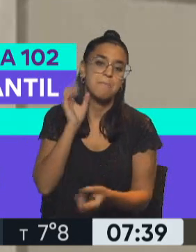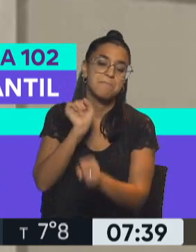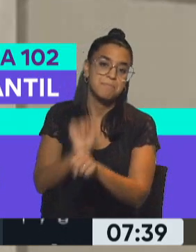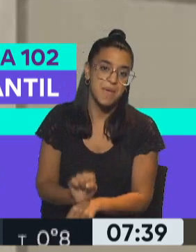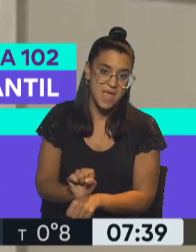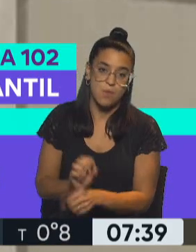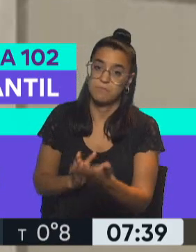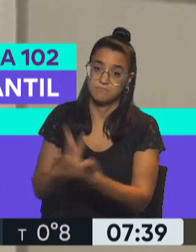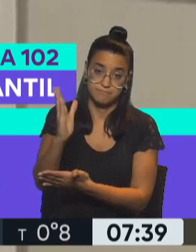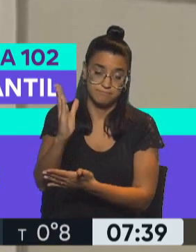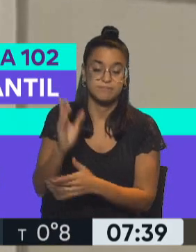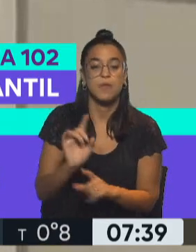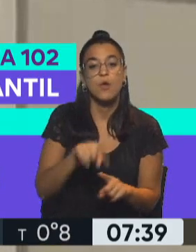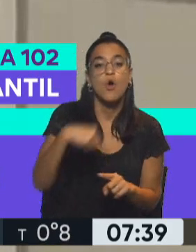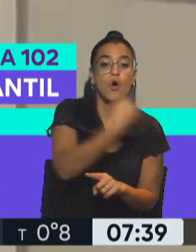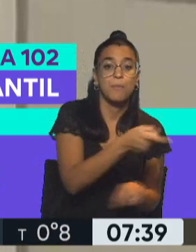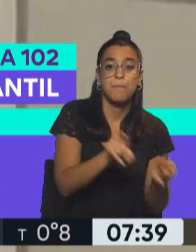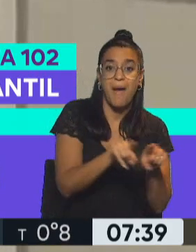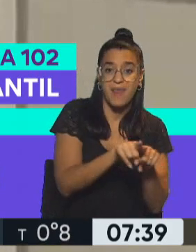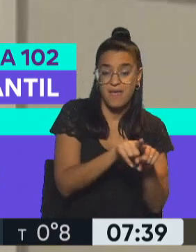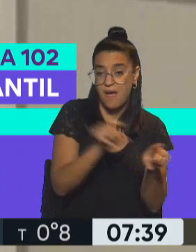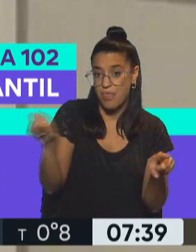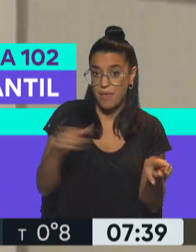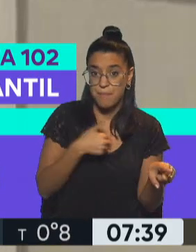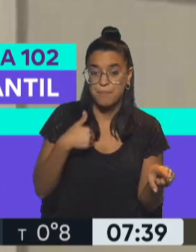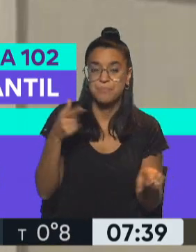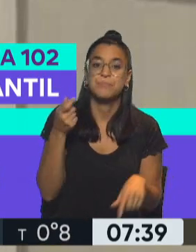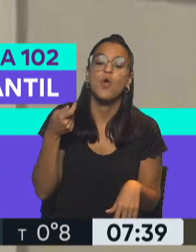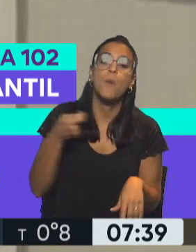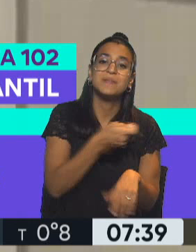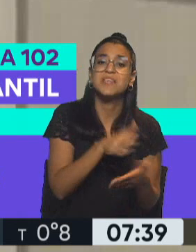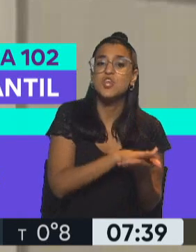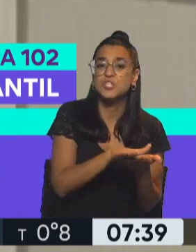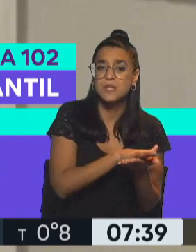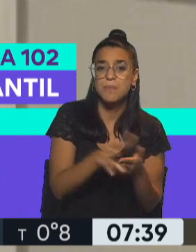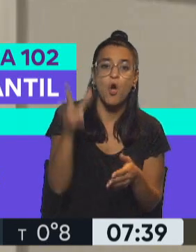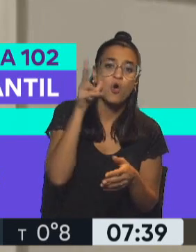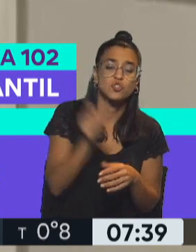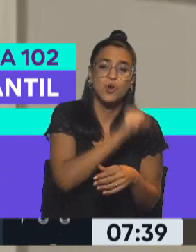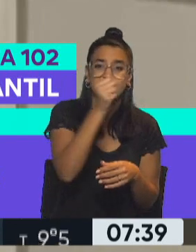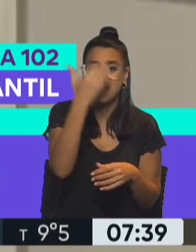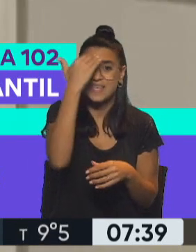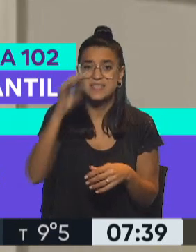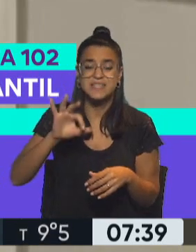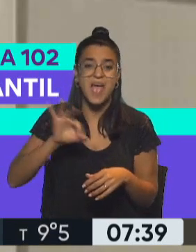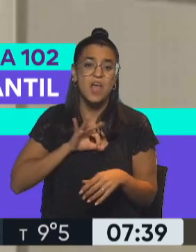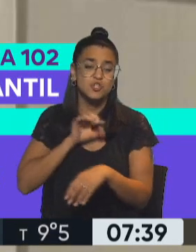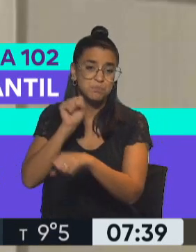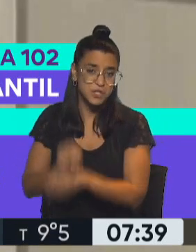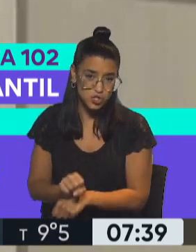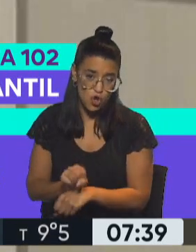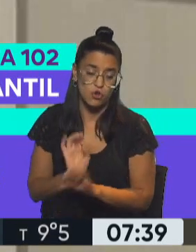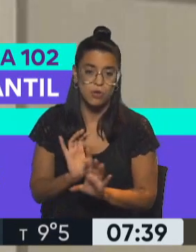de prisión perpetua, y en el caso de la pareja de la mamá, homicidio simple, que tiene una pena de 8 a 15 años de prisión. Pero, como